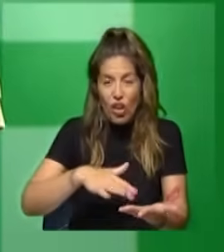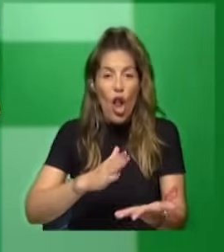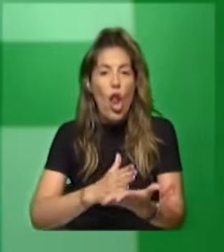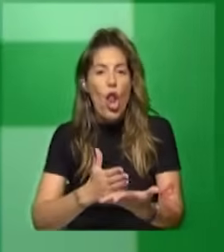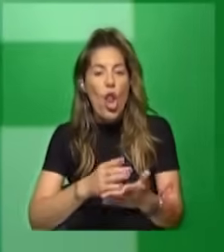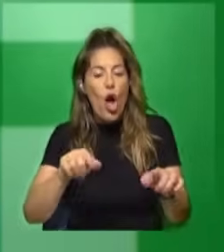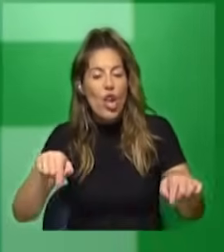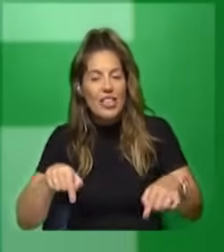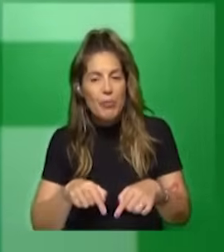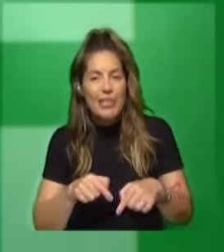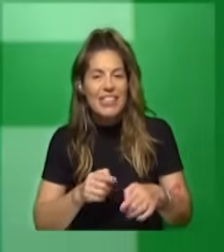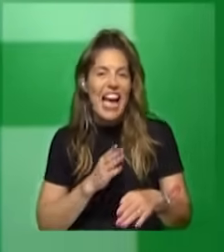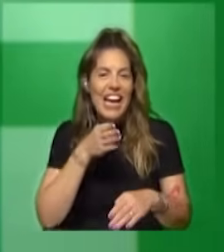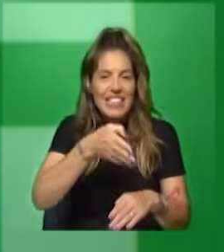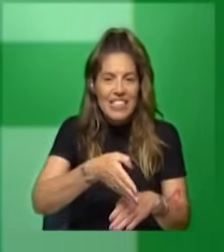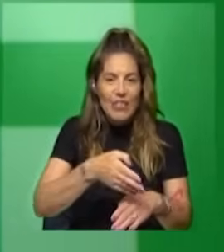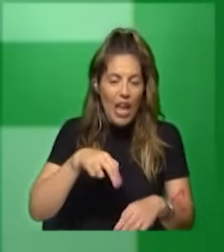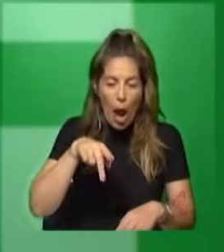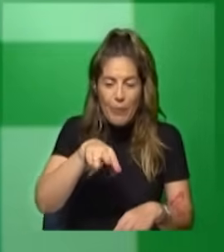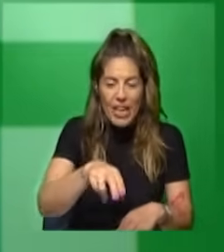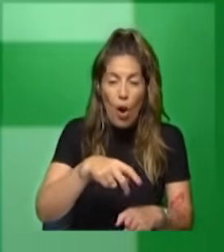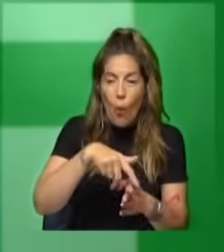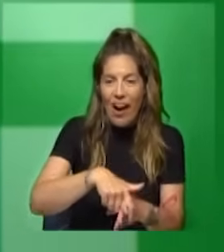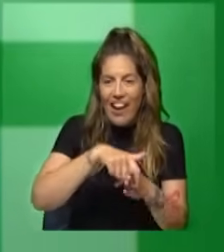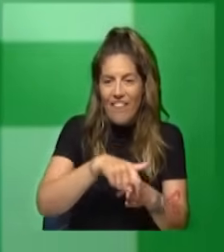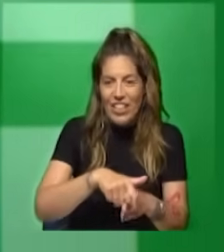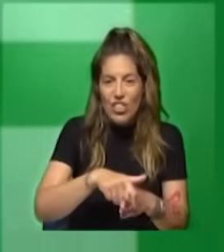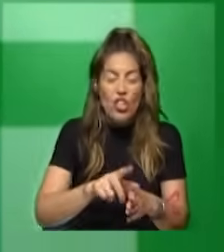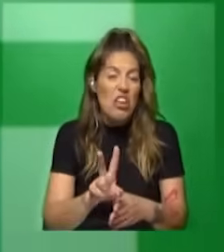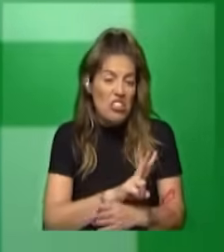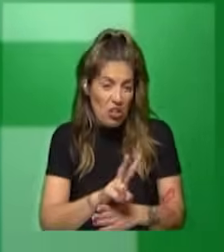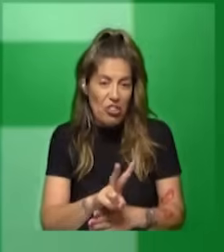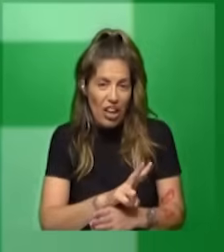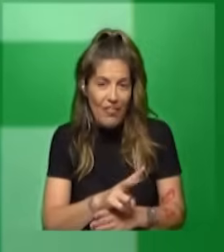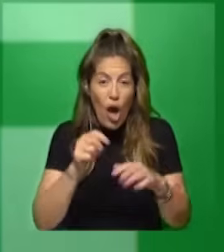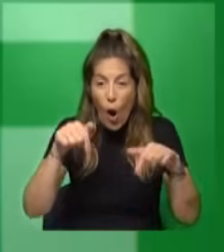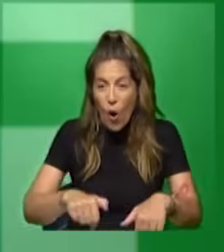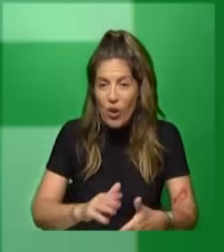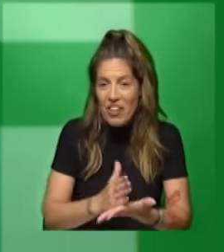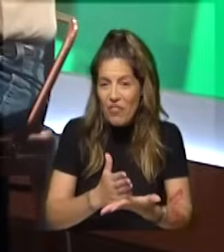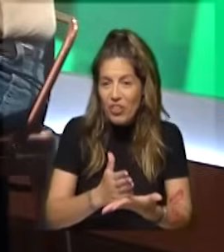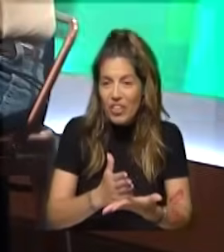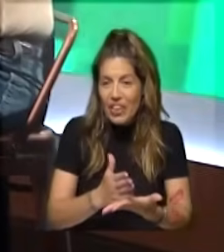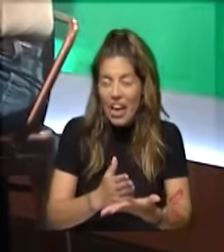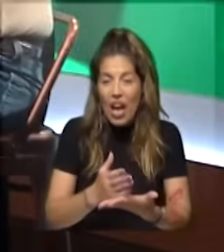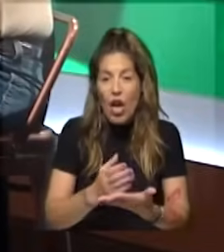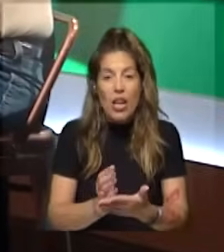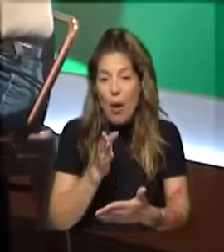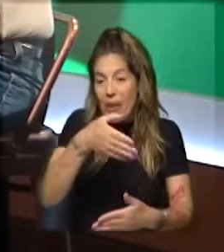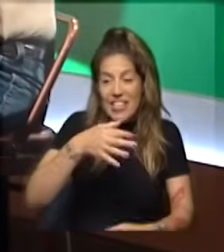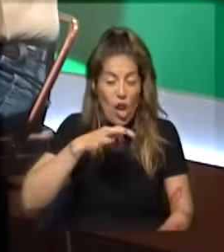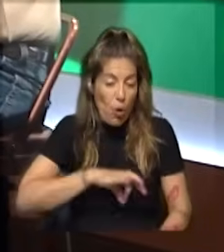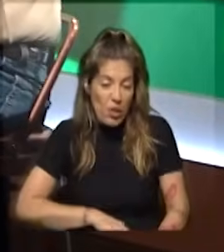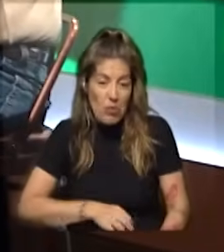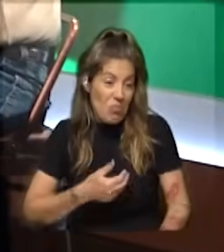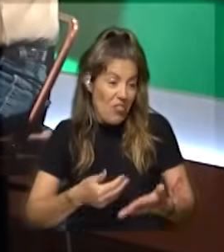límites, primero que eran accesibles a pie o a caballo, eran dominables. Hoy en día las fronteras las pasan los virus, que les importa un cuerno